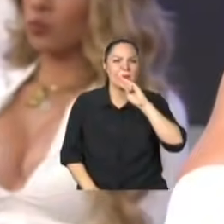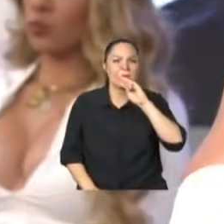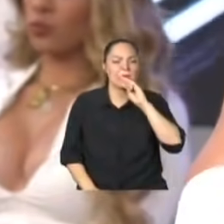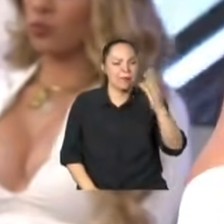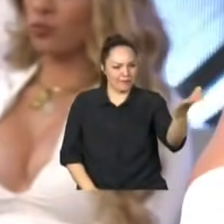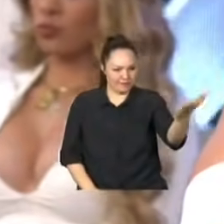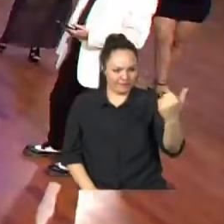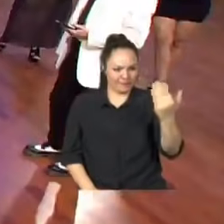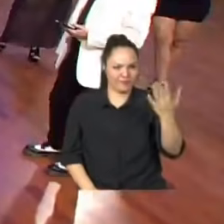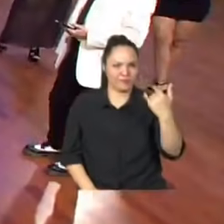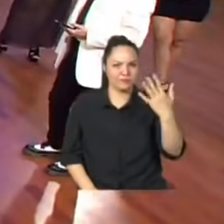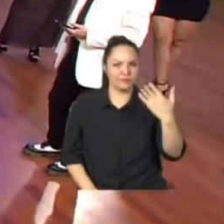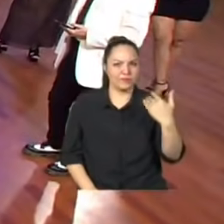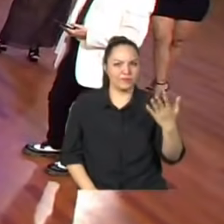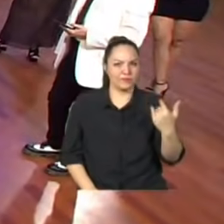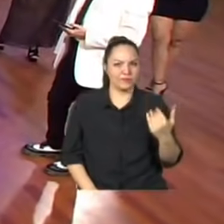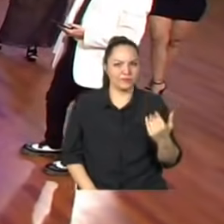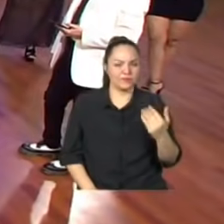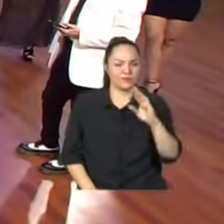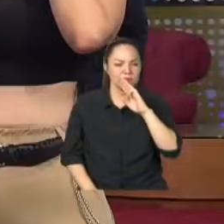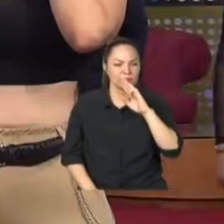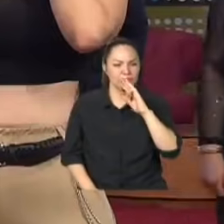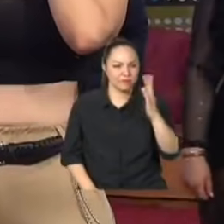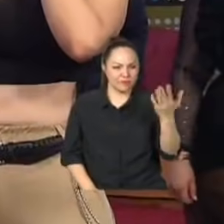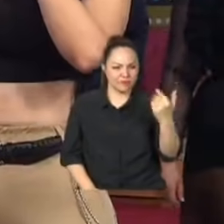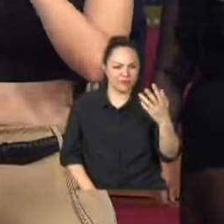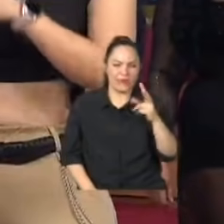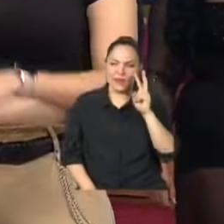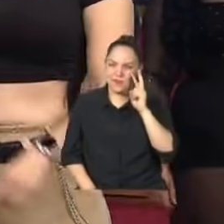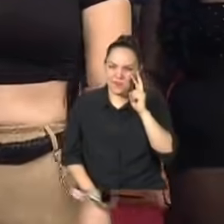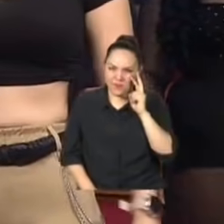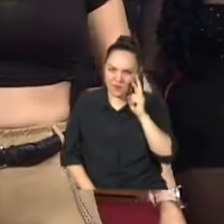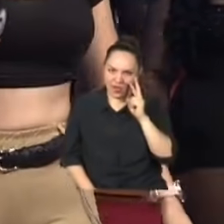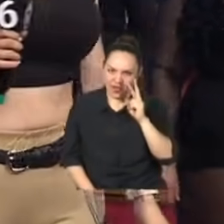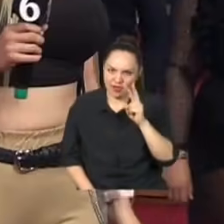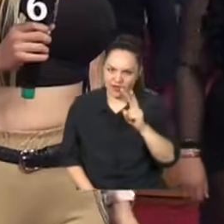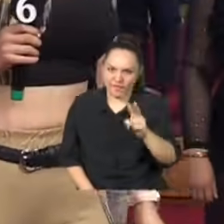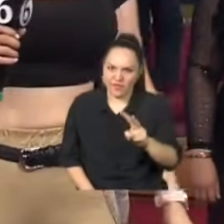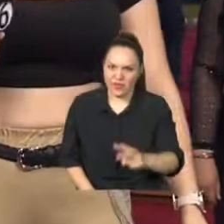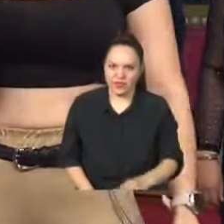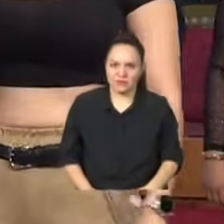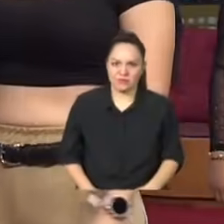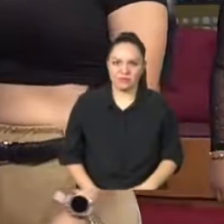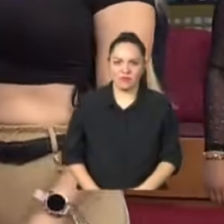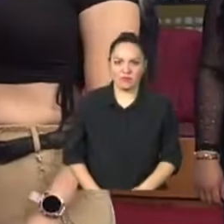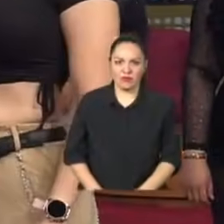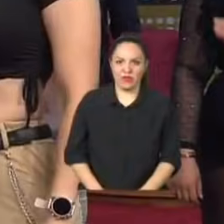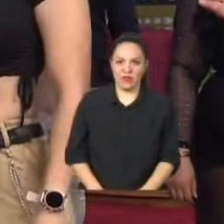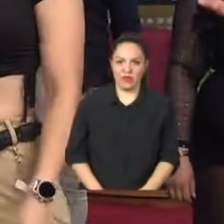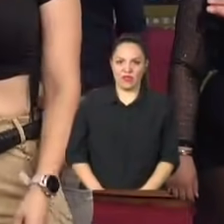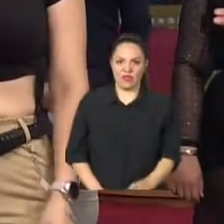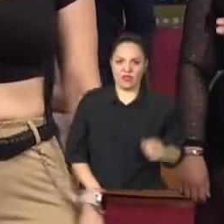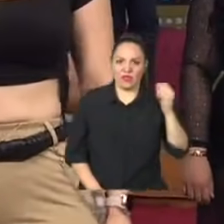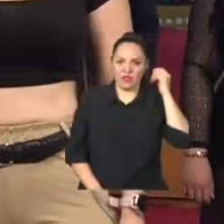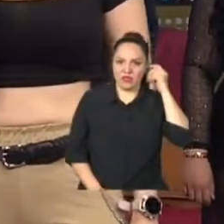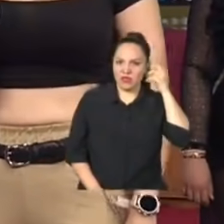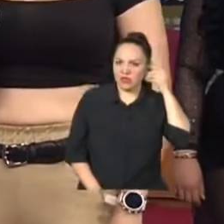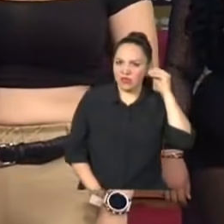Pásenle, señora, pásenle. Pásenle, sí. Mamá de edad. ¡Oh! No quiere pasar. Ella es la mamá de edad, si te estás